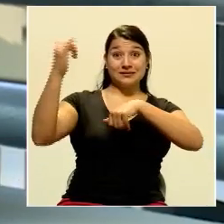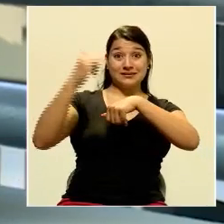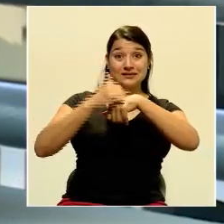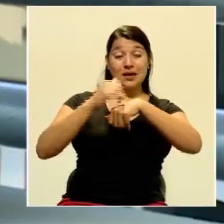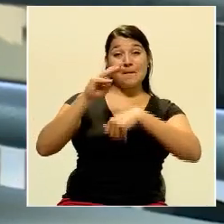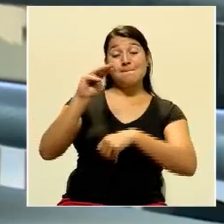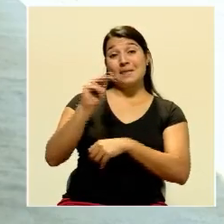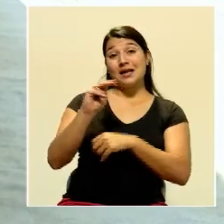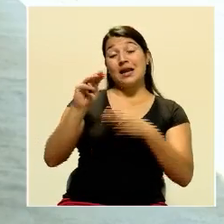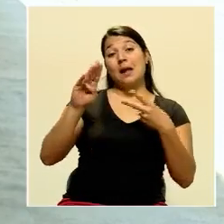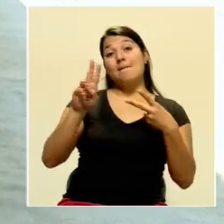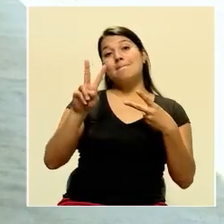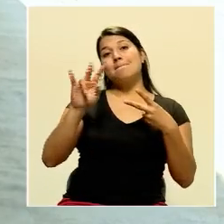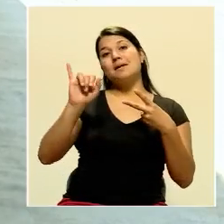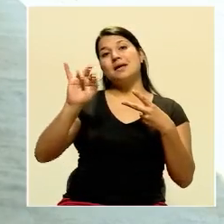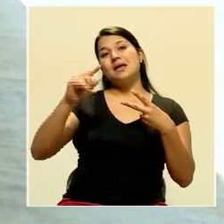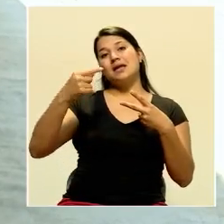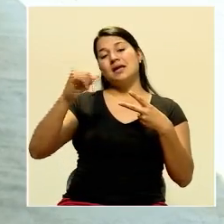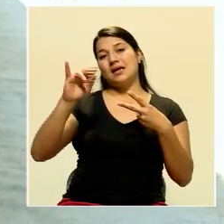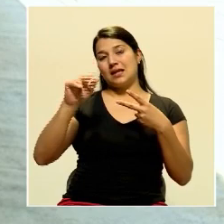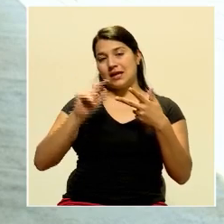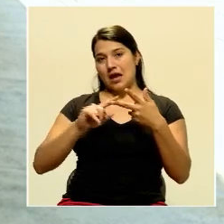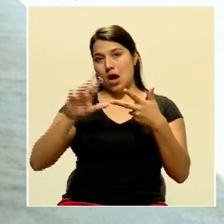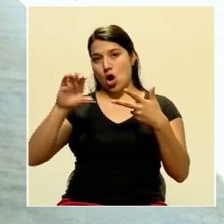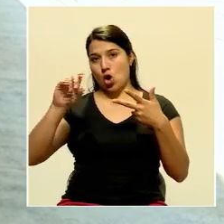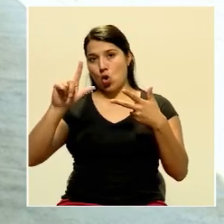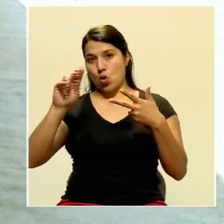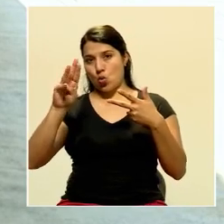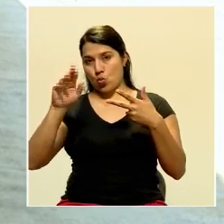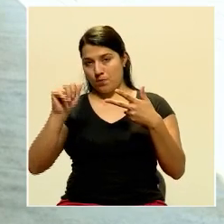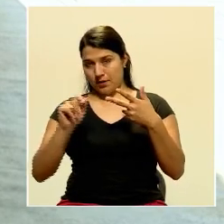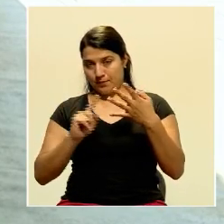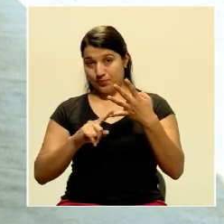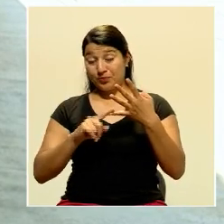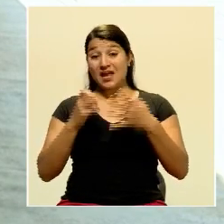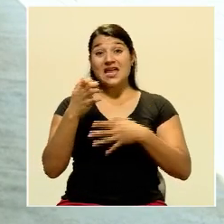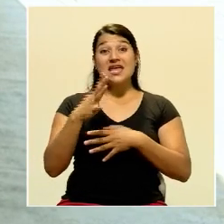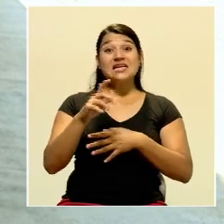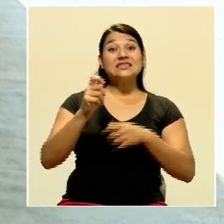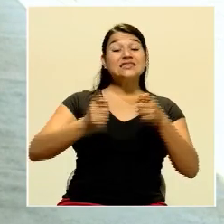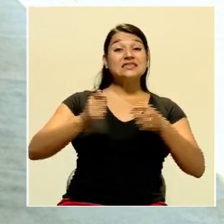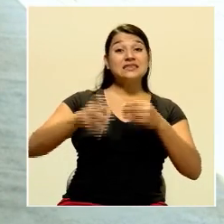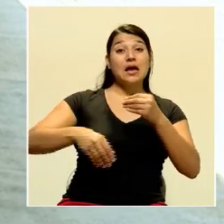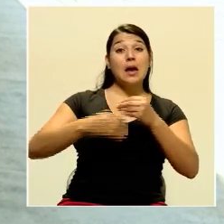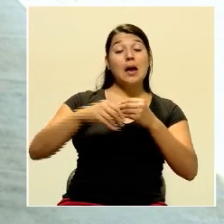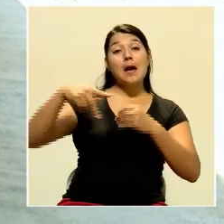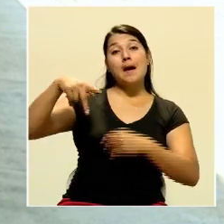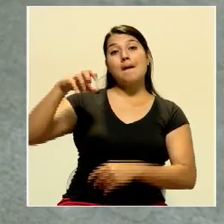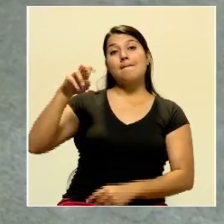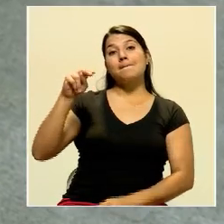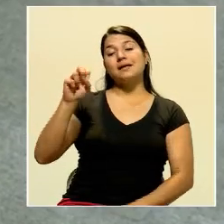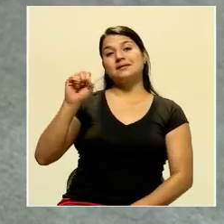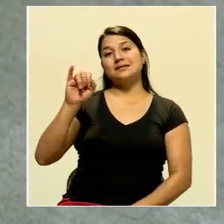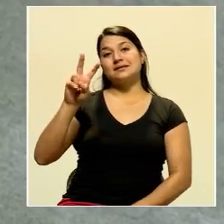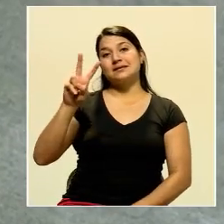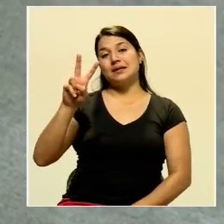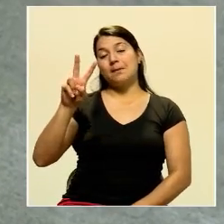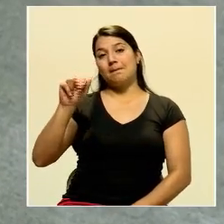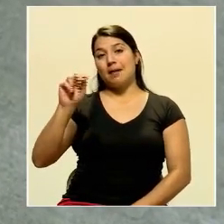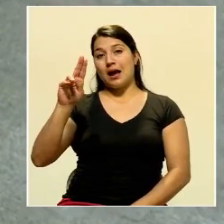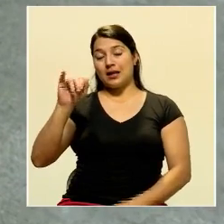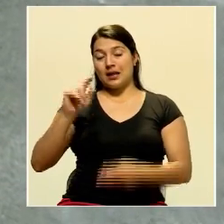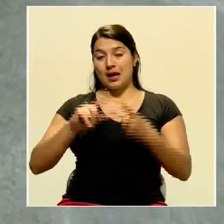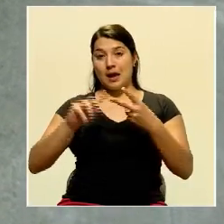Maryland, Virginia, Columbia, mientras que el 15 de septiembre se sumarán Pensilvania, Massachusetts